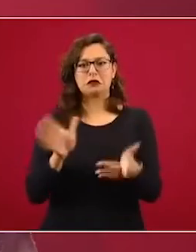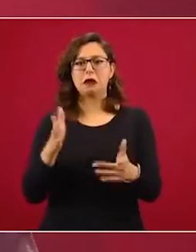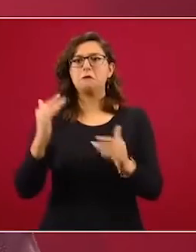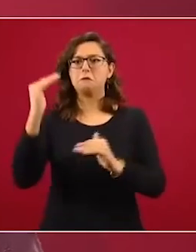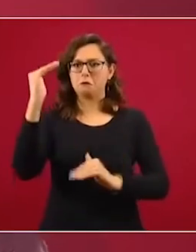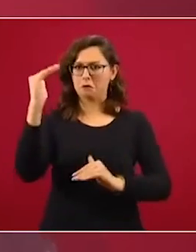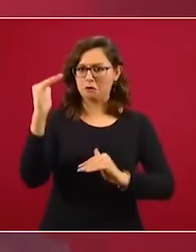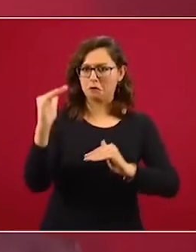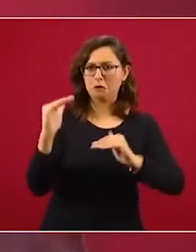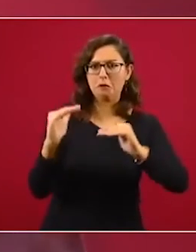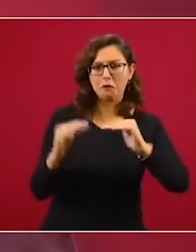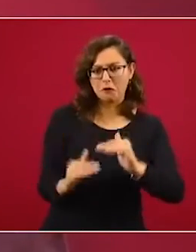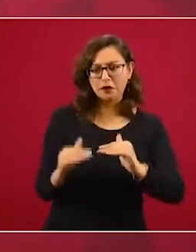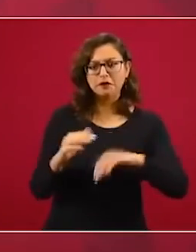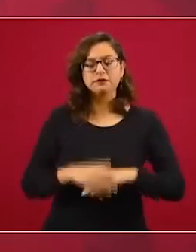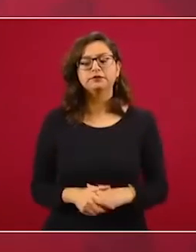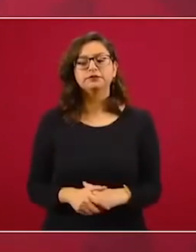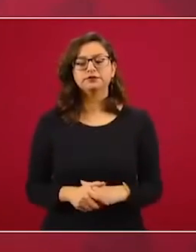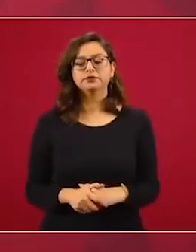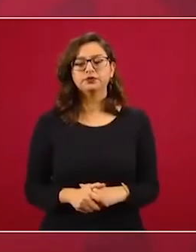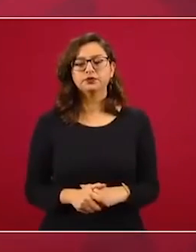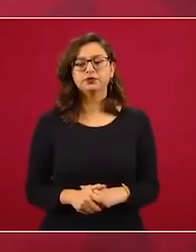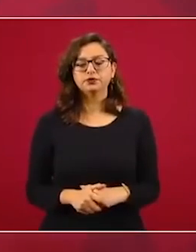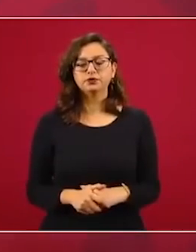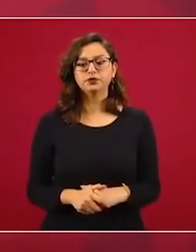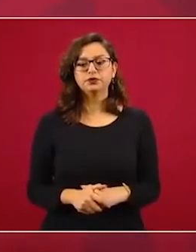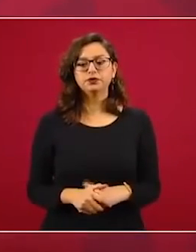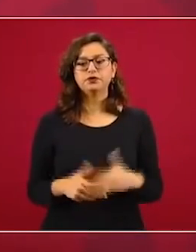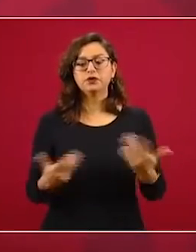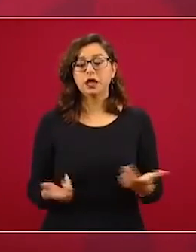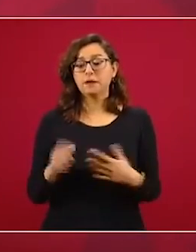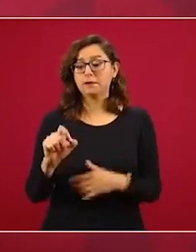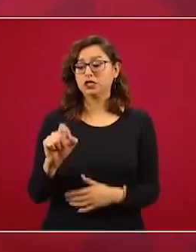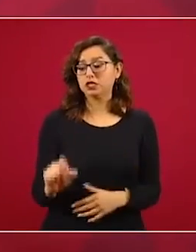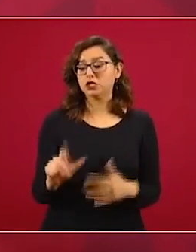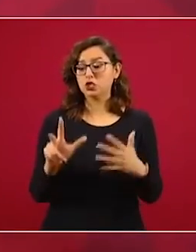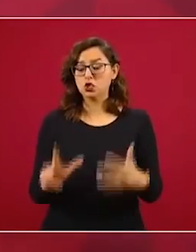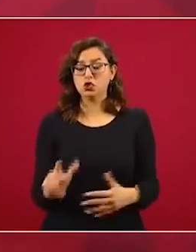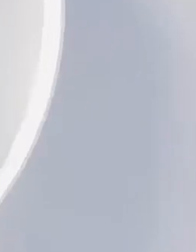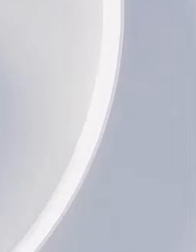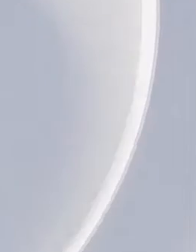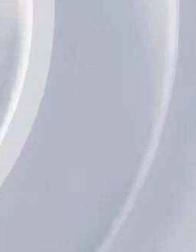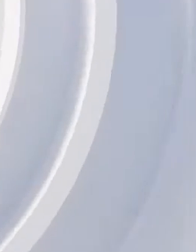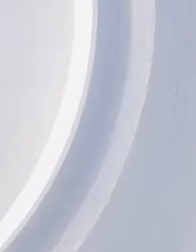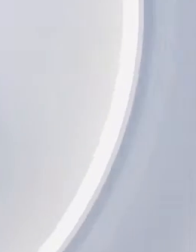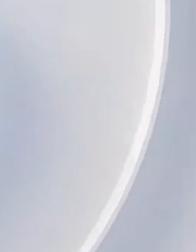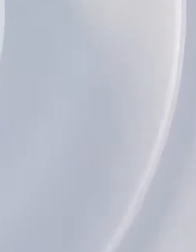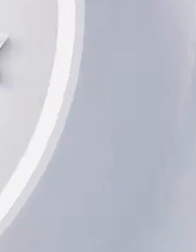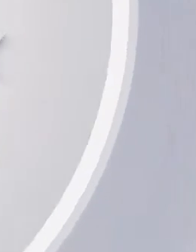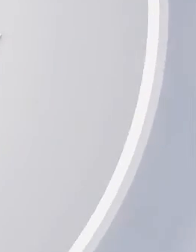seguirá cuidando muchísimo que se respeten los precios y que el incentivo al ieps llegue a los ciudadanos